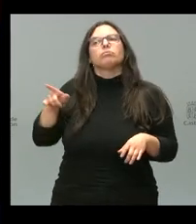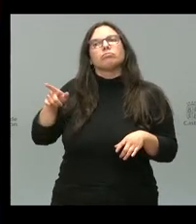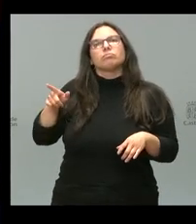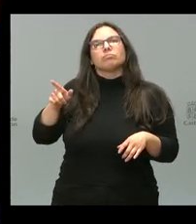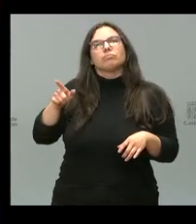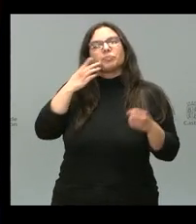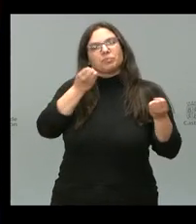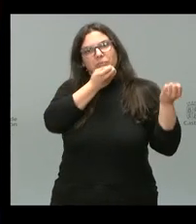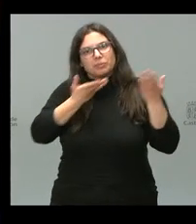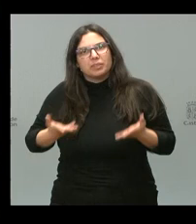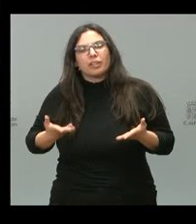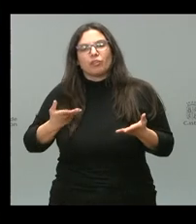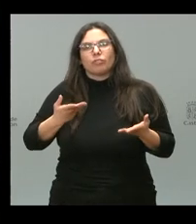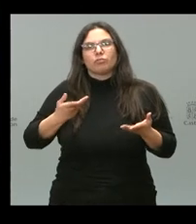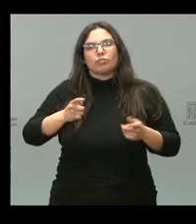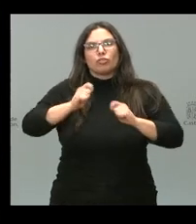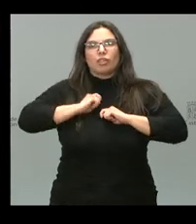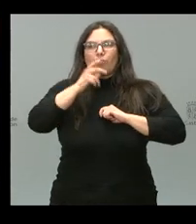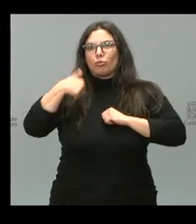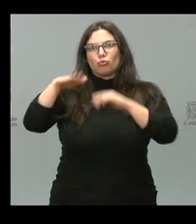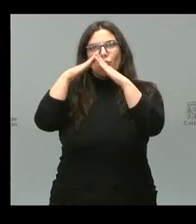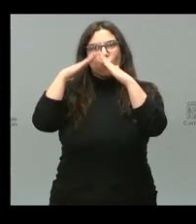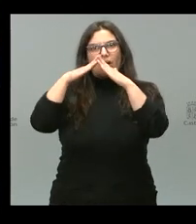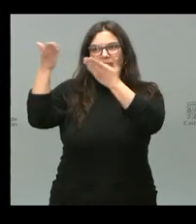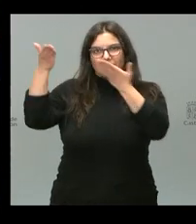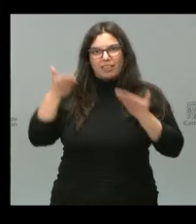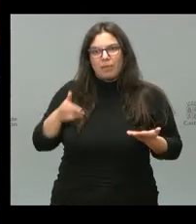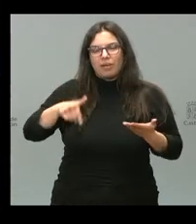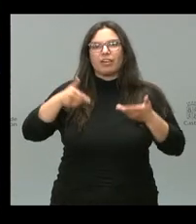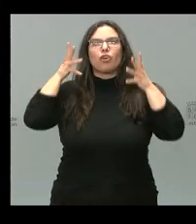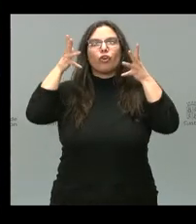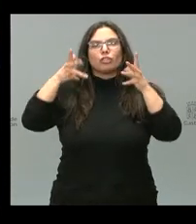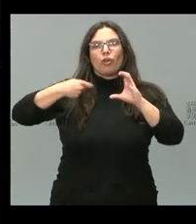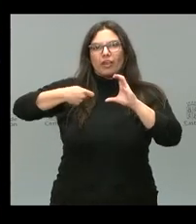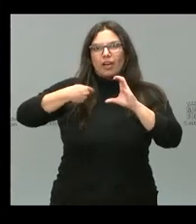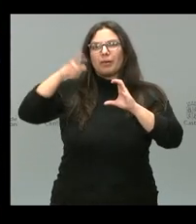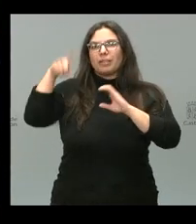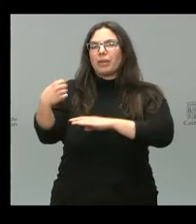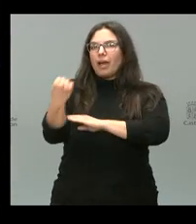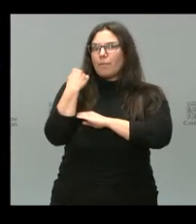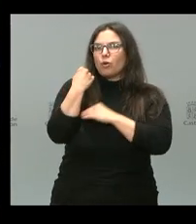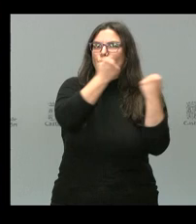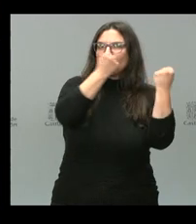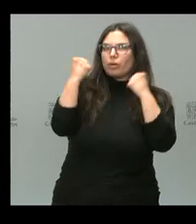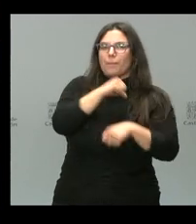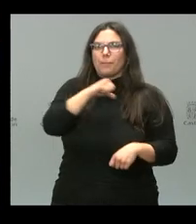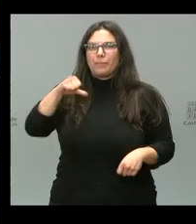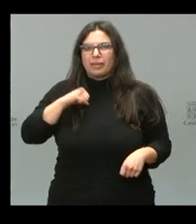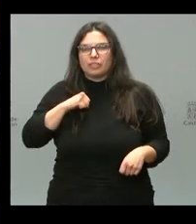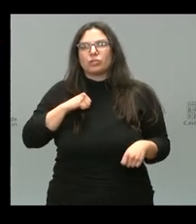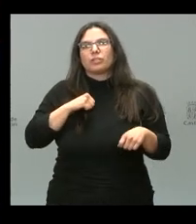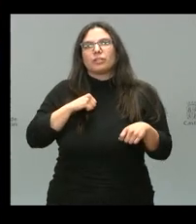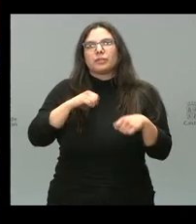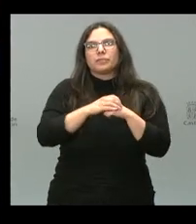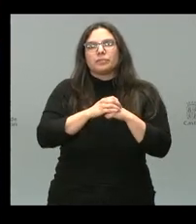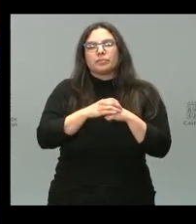que brinda el consejo de cámaras al recibirnos en su casa así como su apoyo institucional y personal hacia el conjunto del pleno